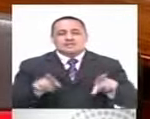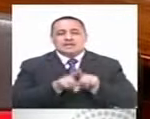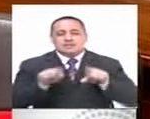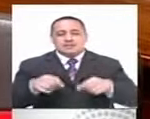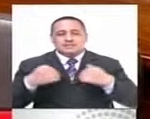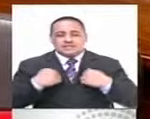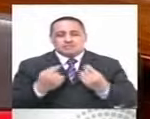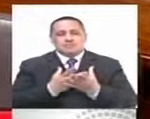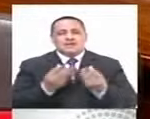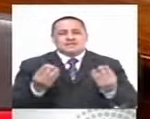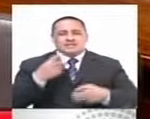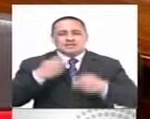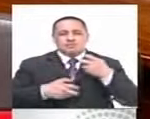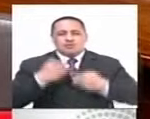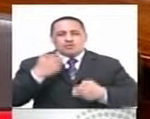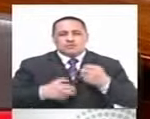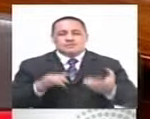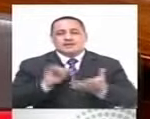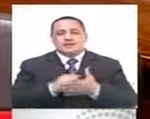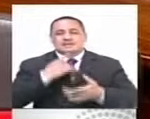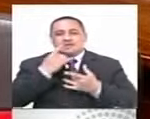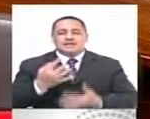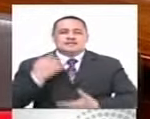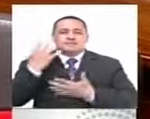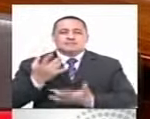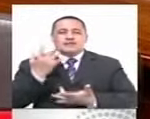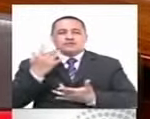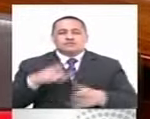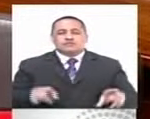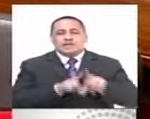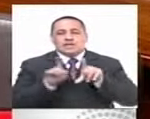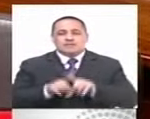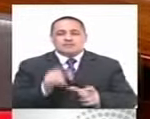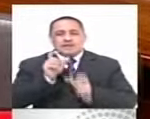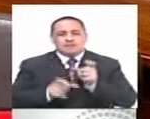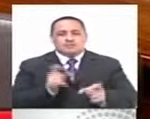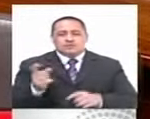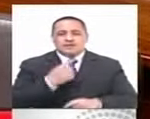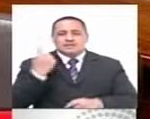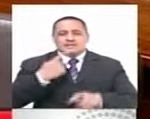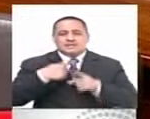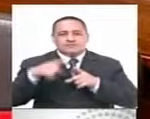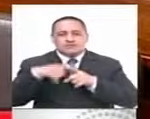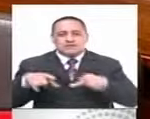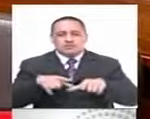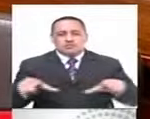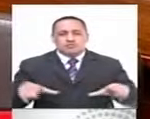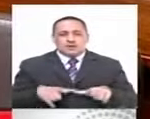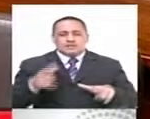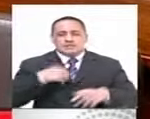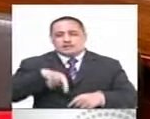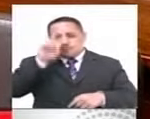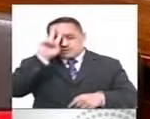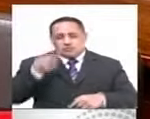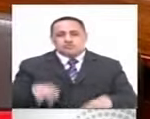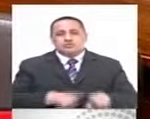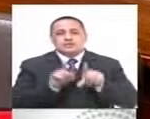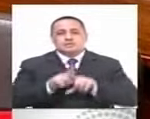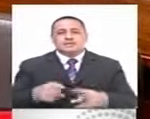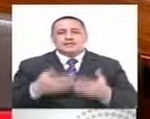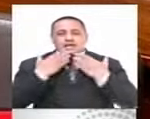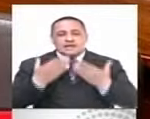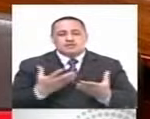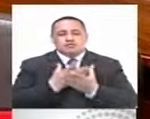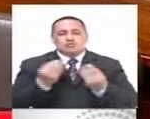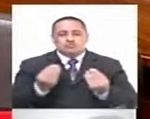tenemos una cantidad de problemas que están esperando los pobladores de las diferentes ciudades del país. Yo les agradezco